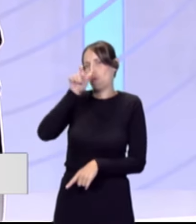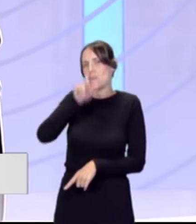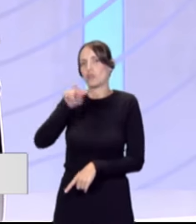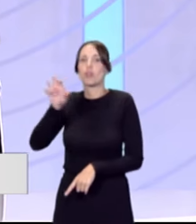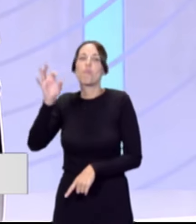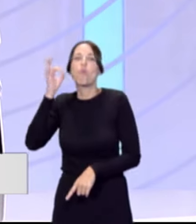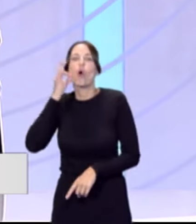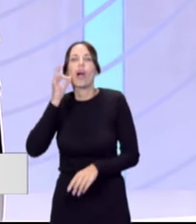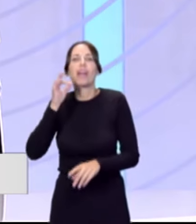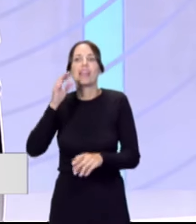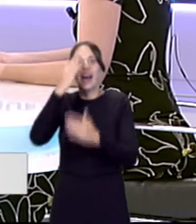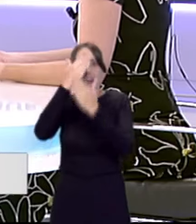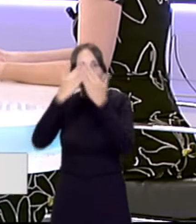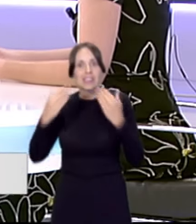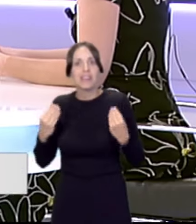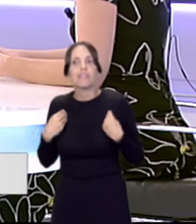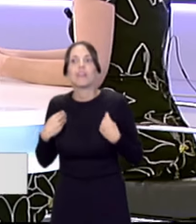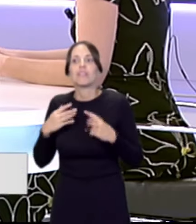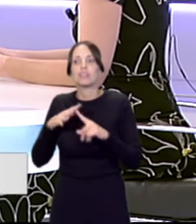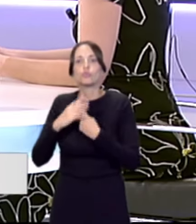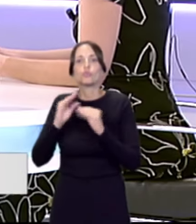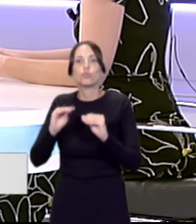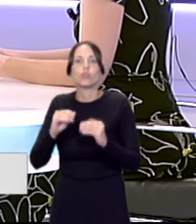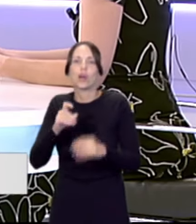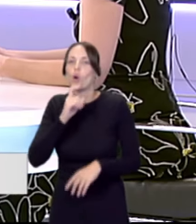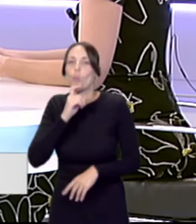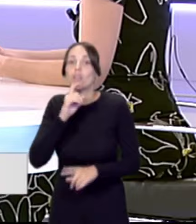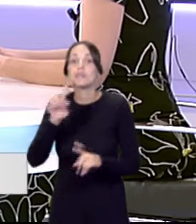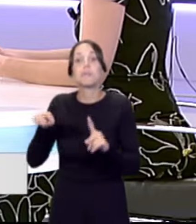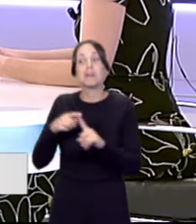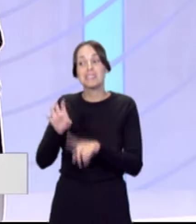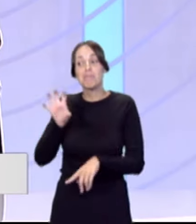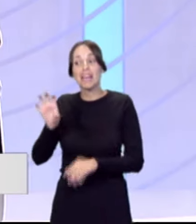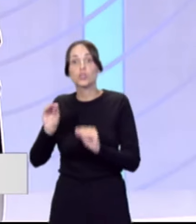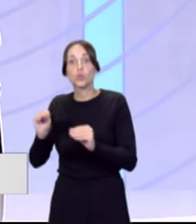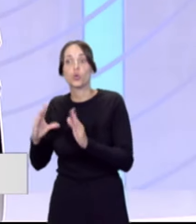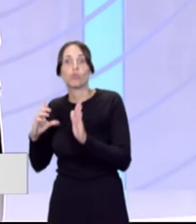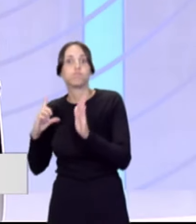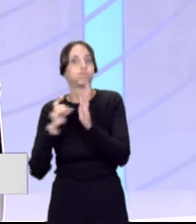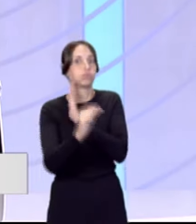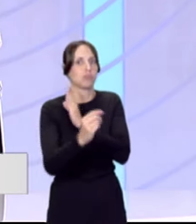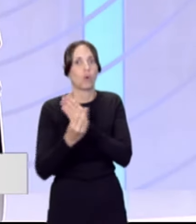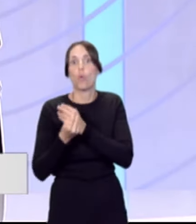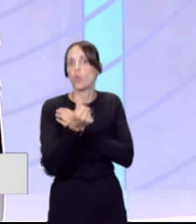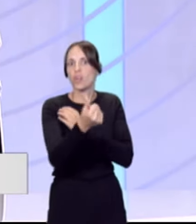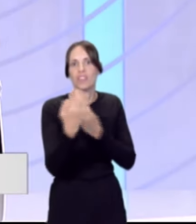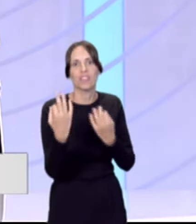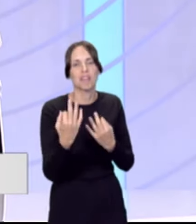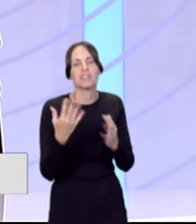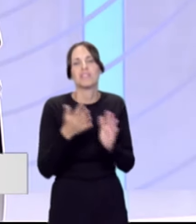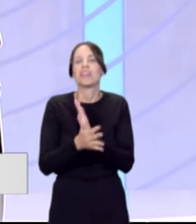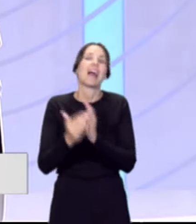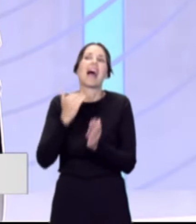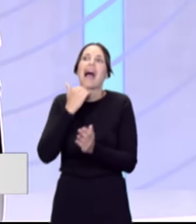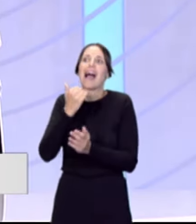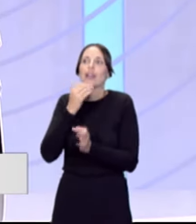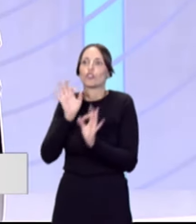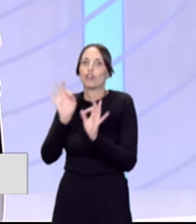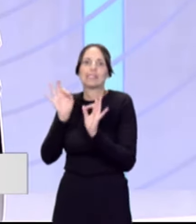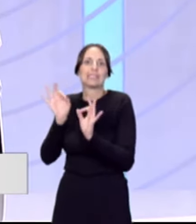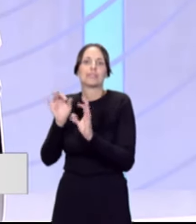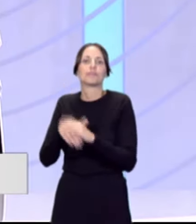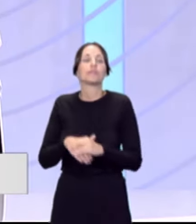en Afganistán y cómo muchas de ellas han tenido que huir de ese país. Así que, bueno, yo creo que es algo que está en el ambiente. Bueno, para